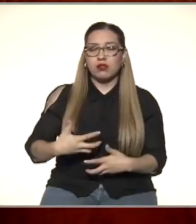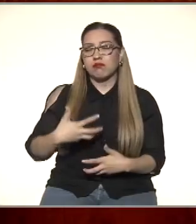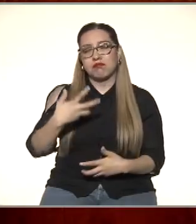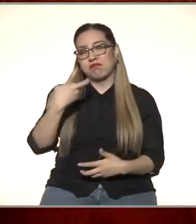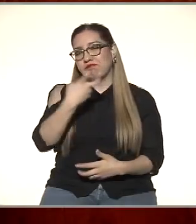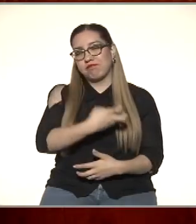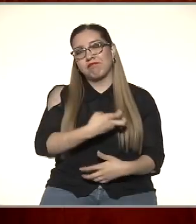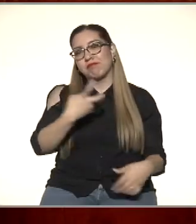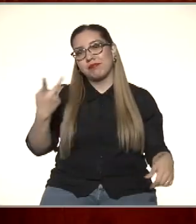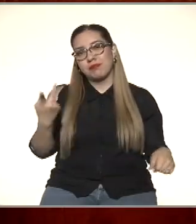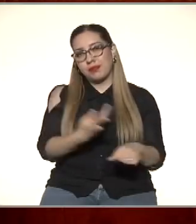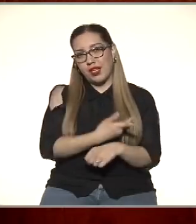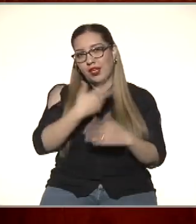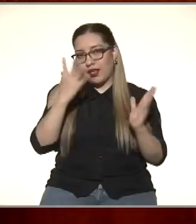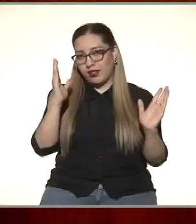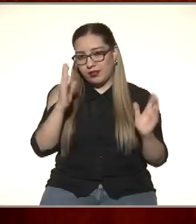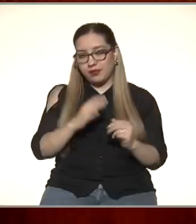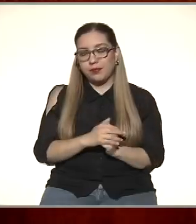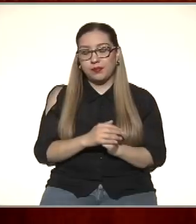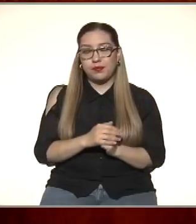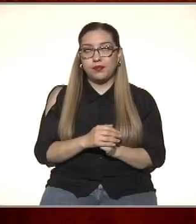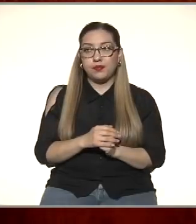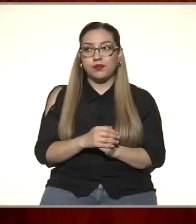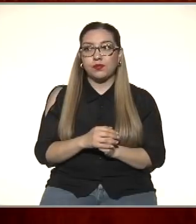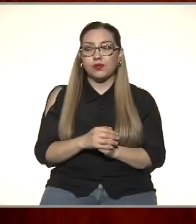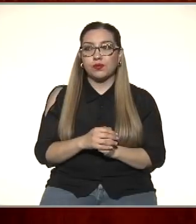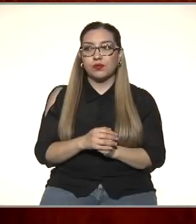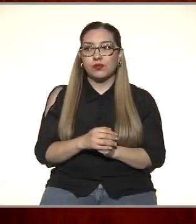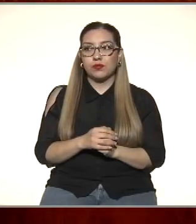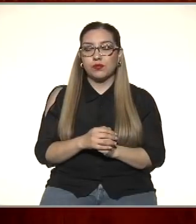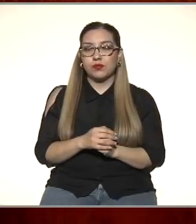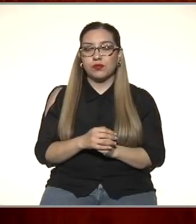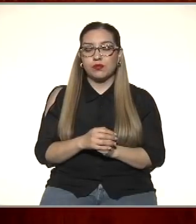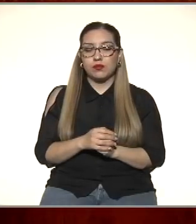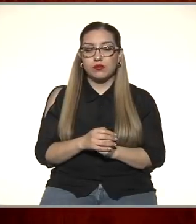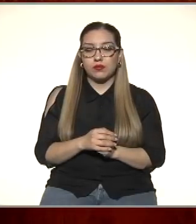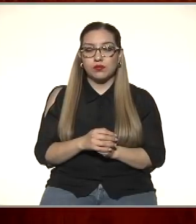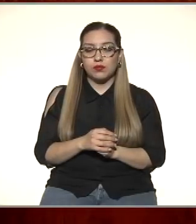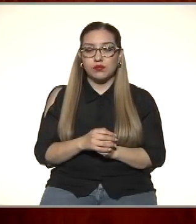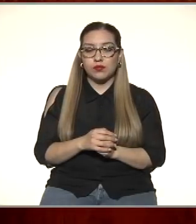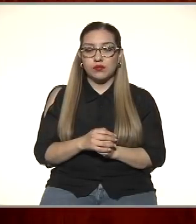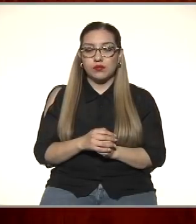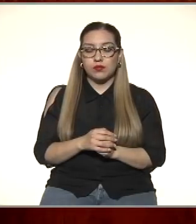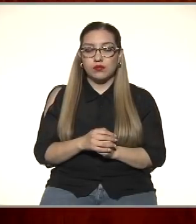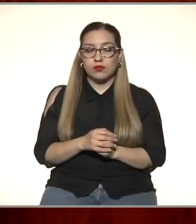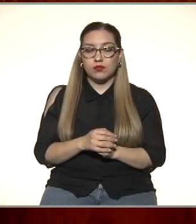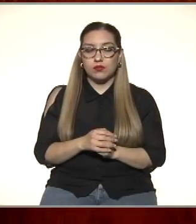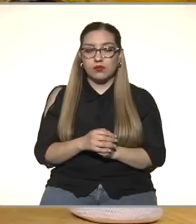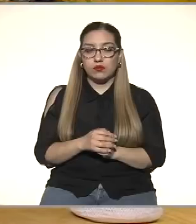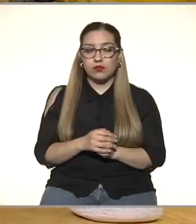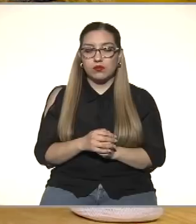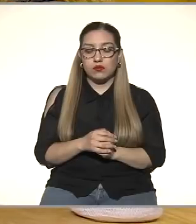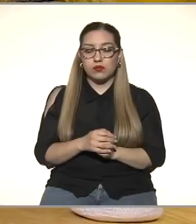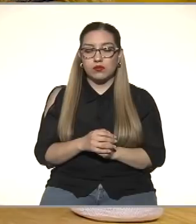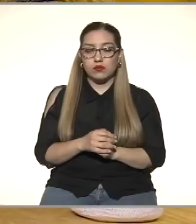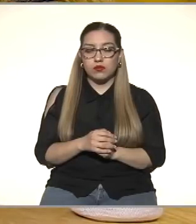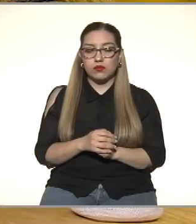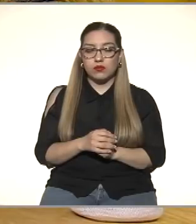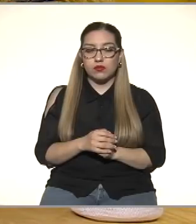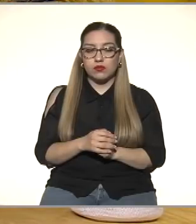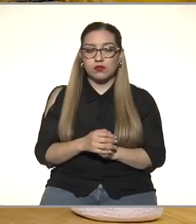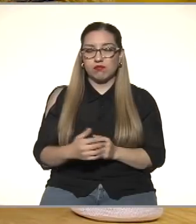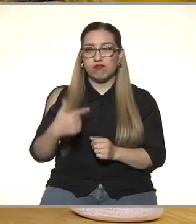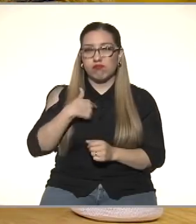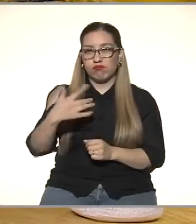posible quitarlos de la vida. De hecho, lo que nos están diciendo es, tampoco no me sentí incluido, me